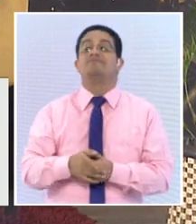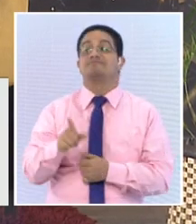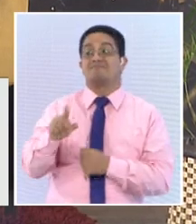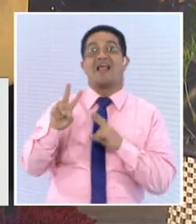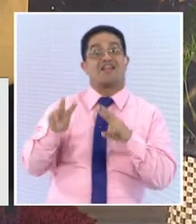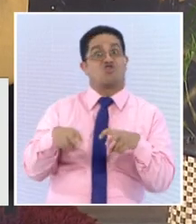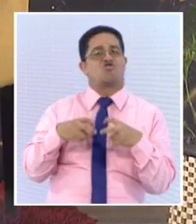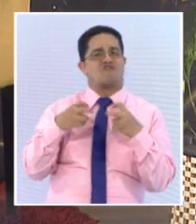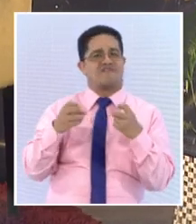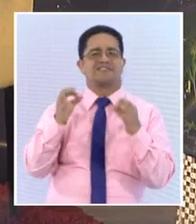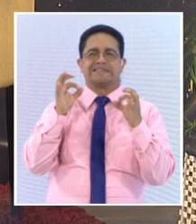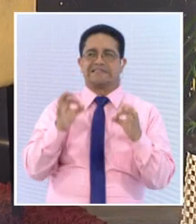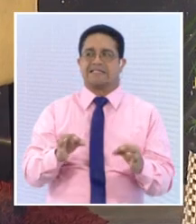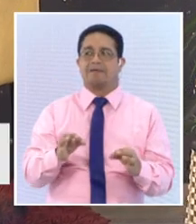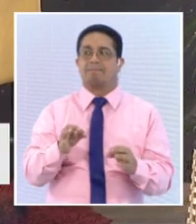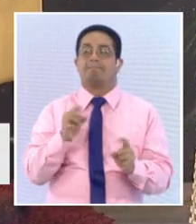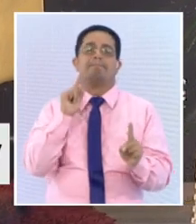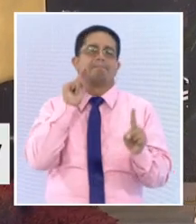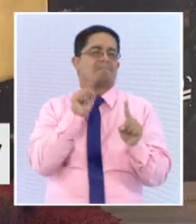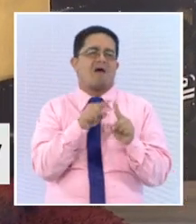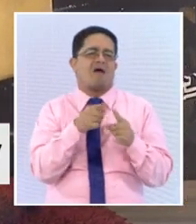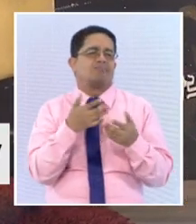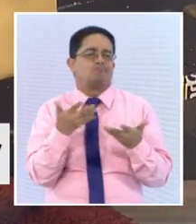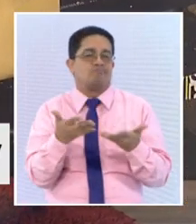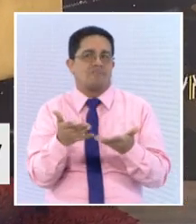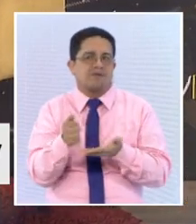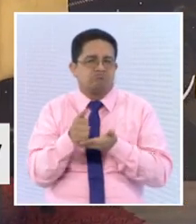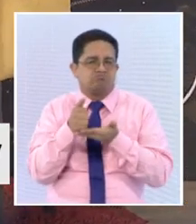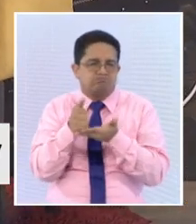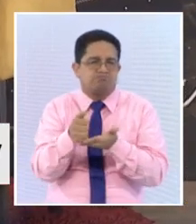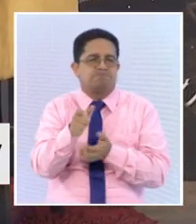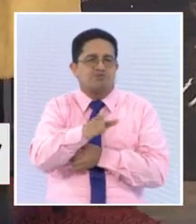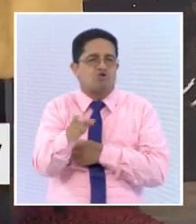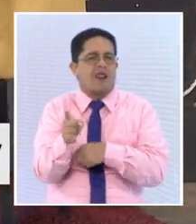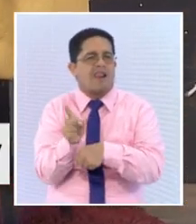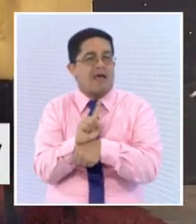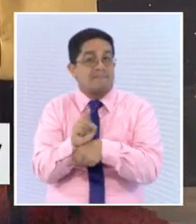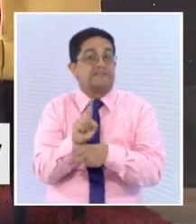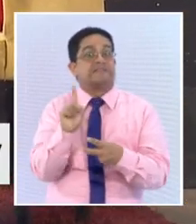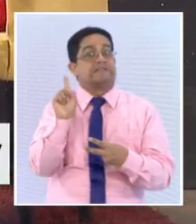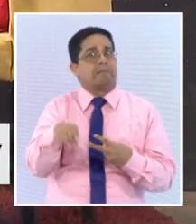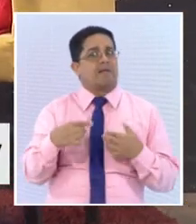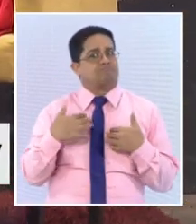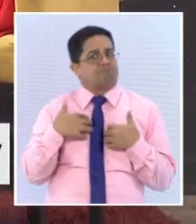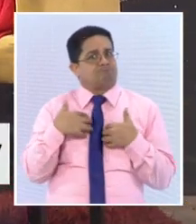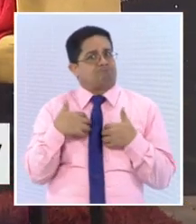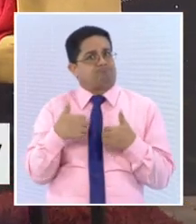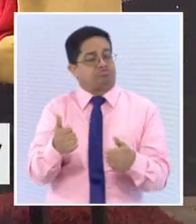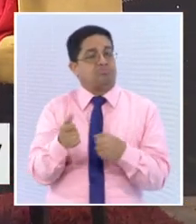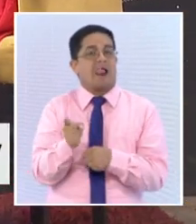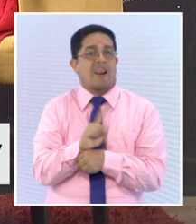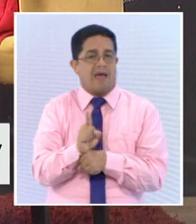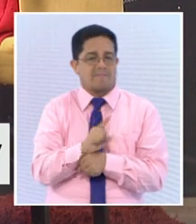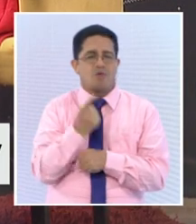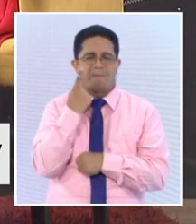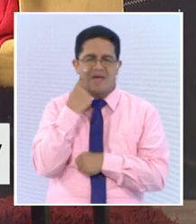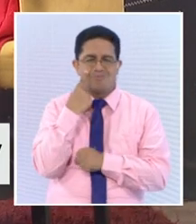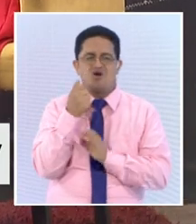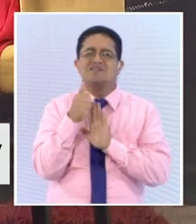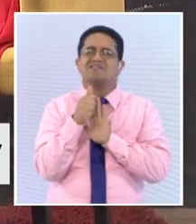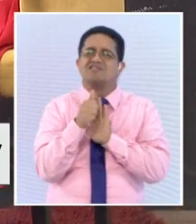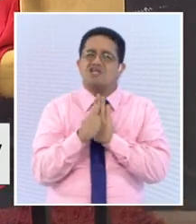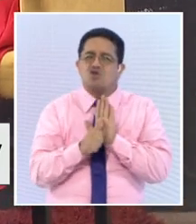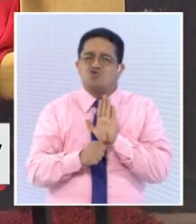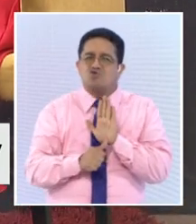es lo que siempre se busca para tener unos tratamientos más efectivos y además una recuperación mucho más rápida. Incluso lo vemos con las cirugías mínimamente invasivas,